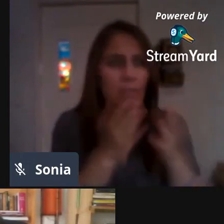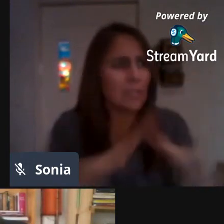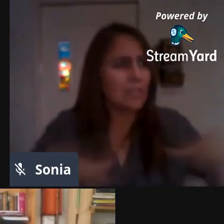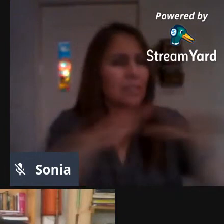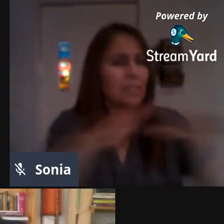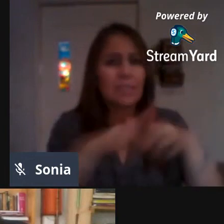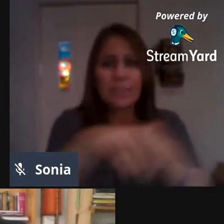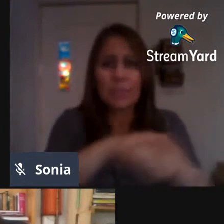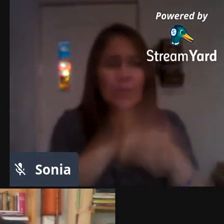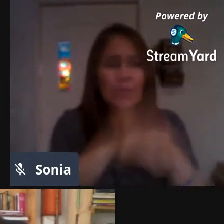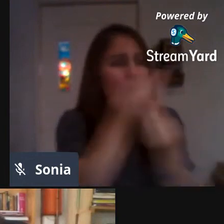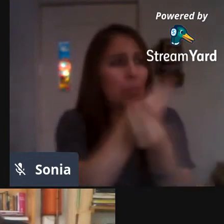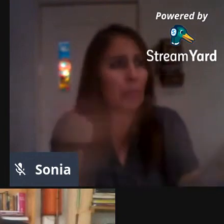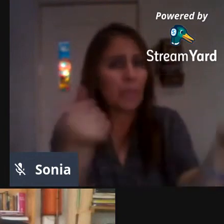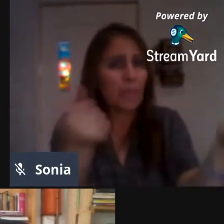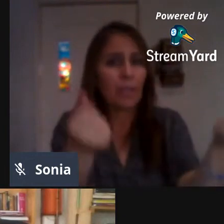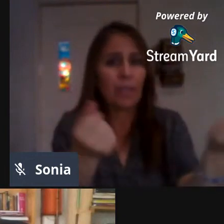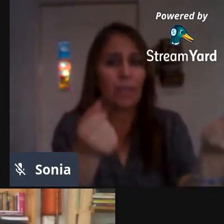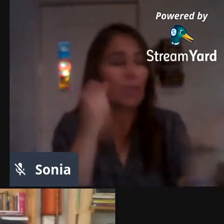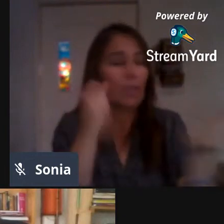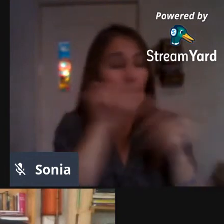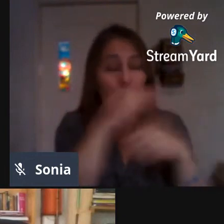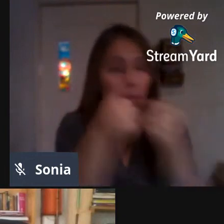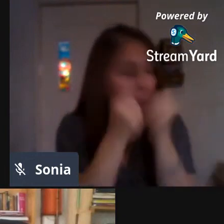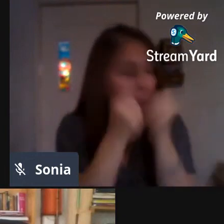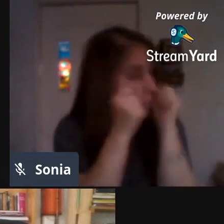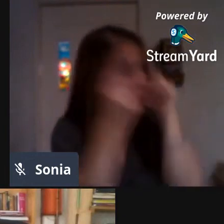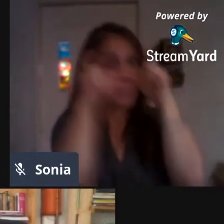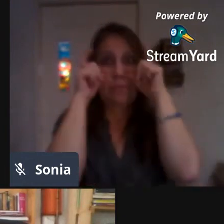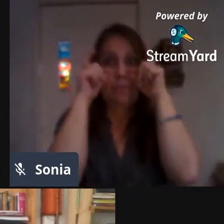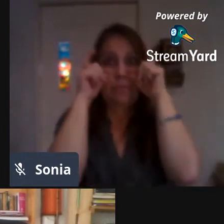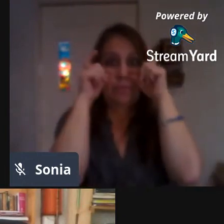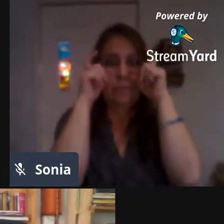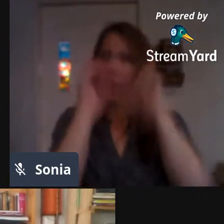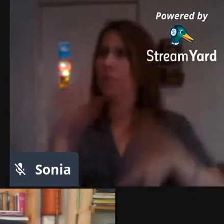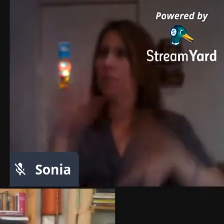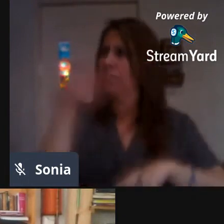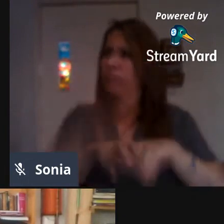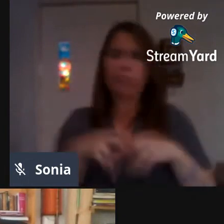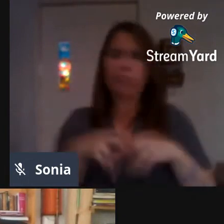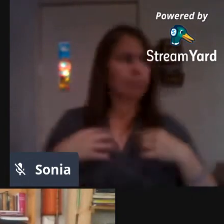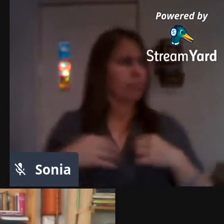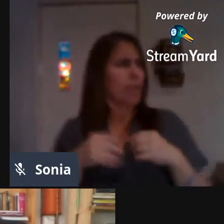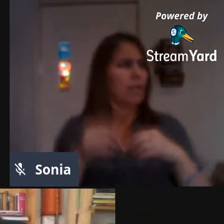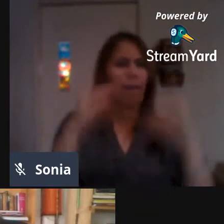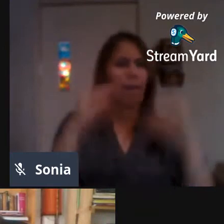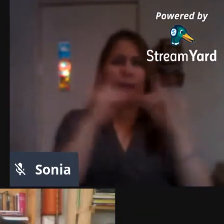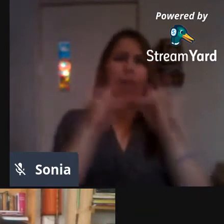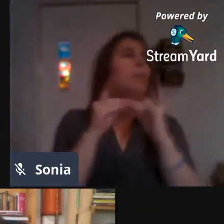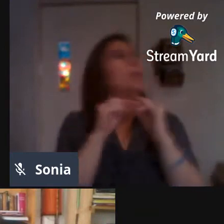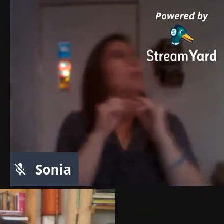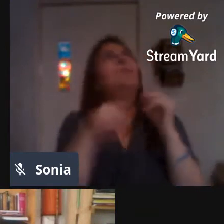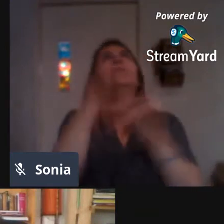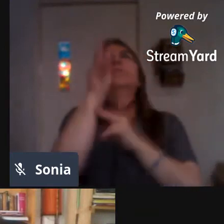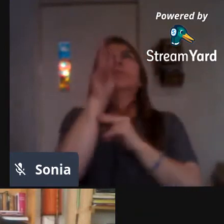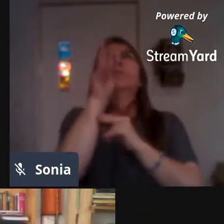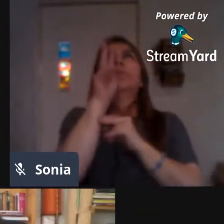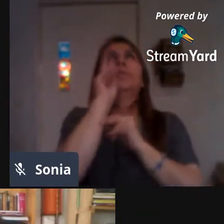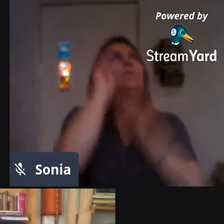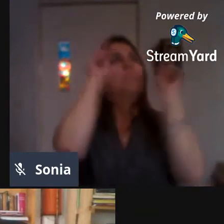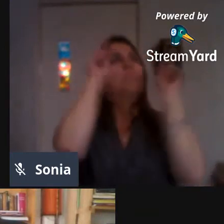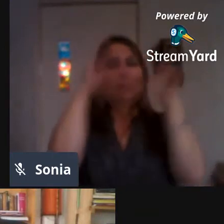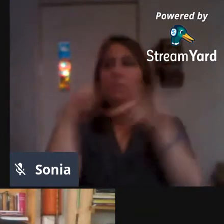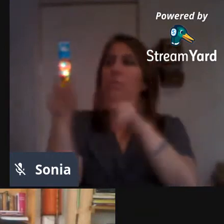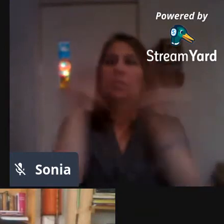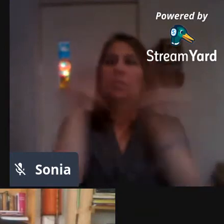bruma en que despierto me acomodo en la cama boca arriba bajo mi mirada y ratificó que iré enemiga estás de dormía